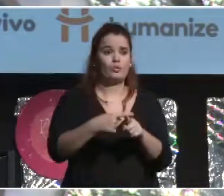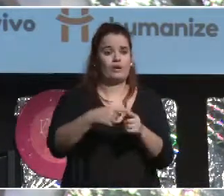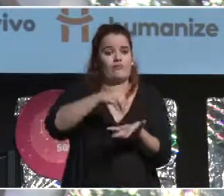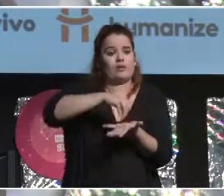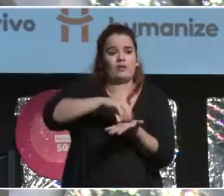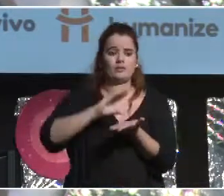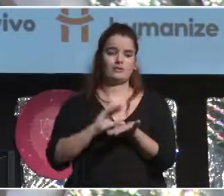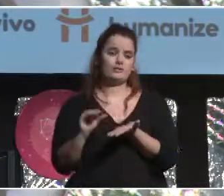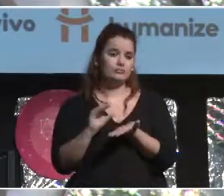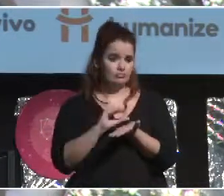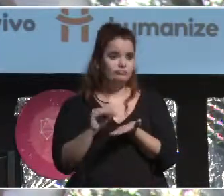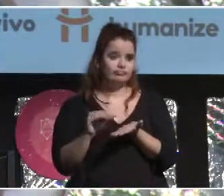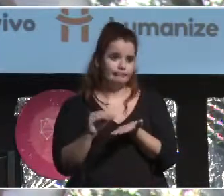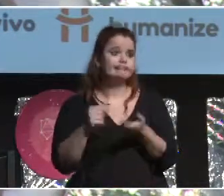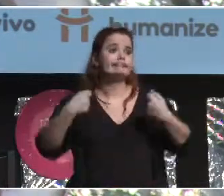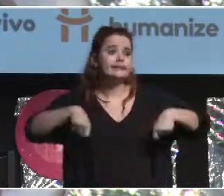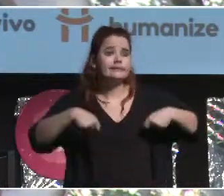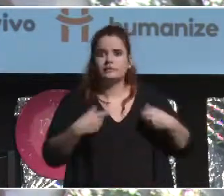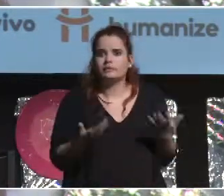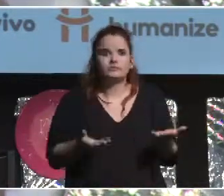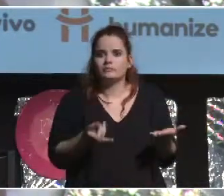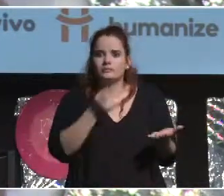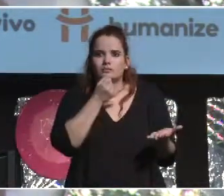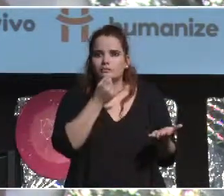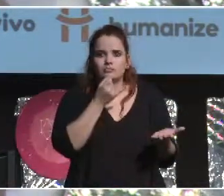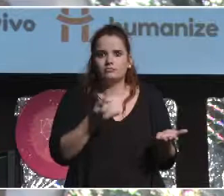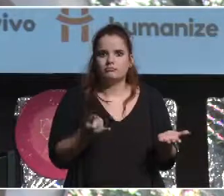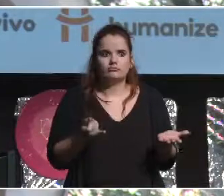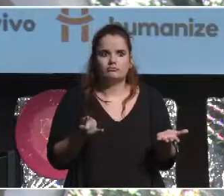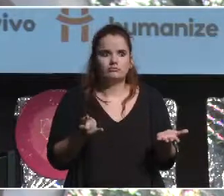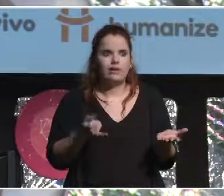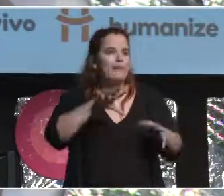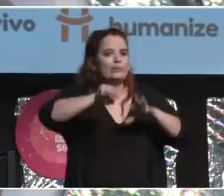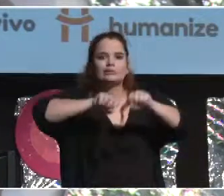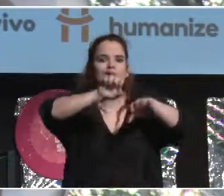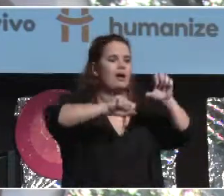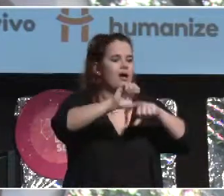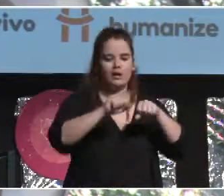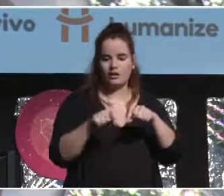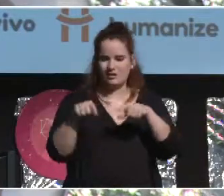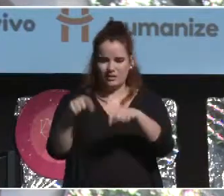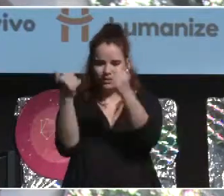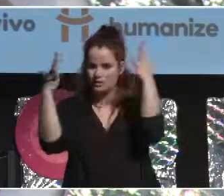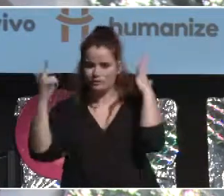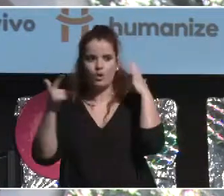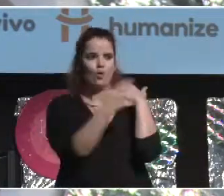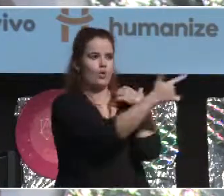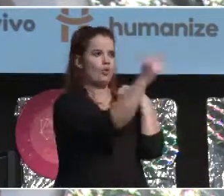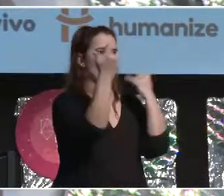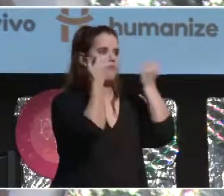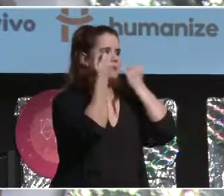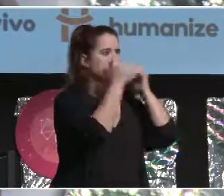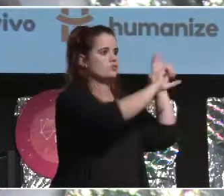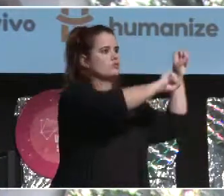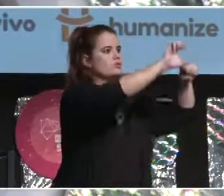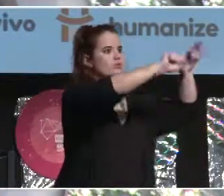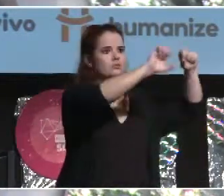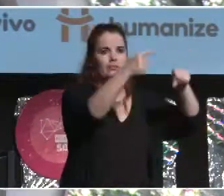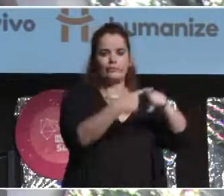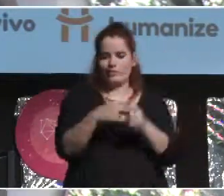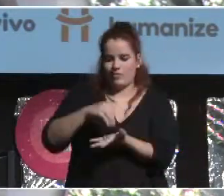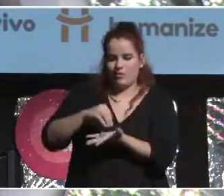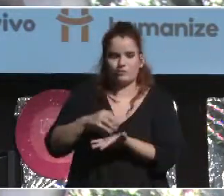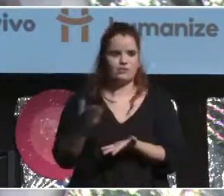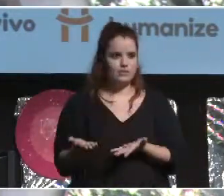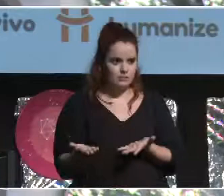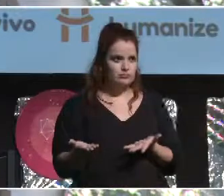esos datos se tienen que construir en algunos casos o empezar a ser buscados de otras fuentes de información. Por eso en